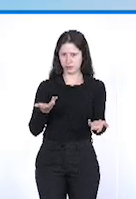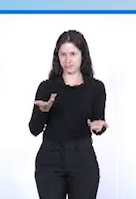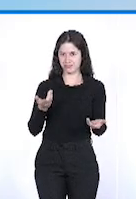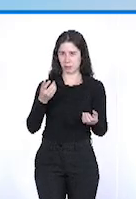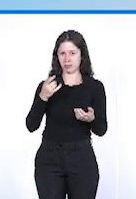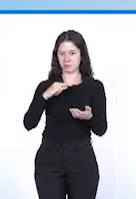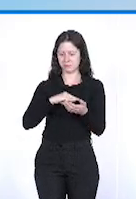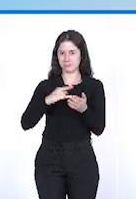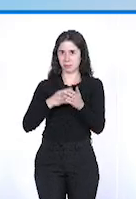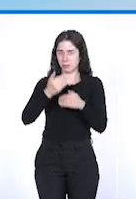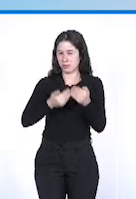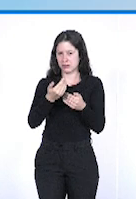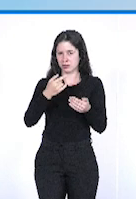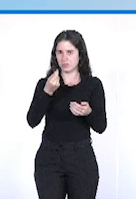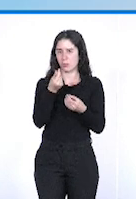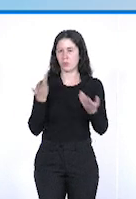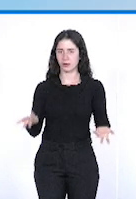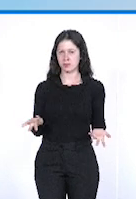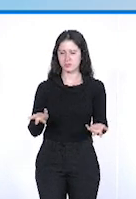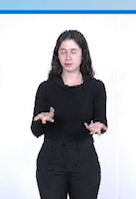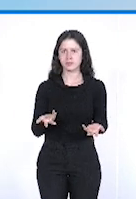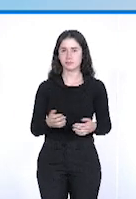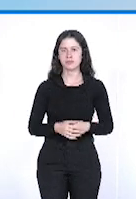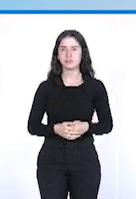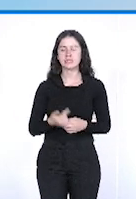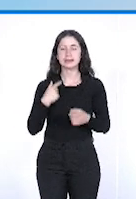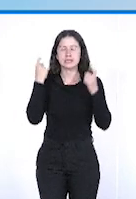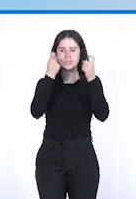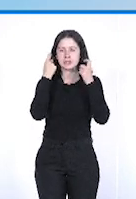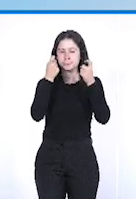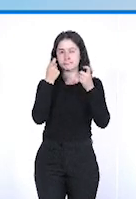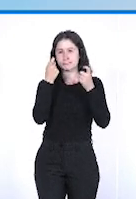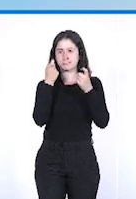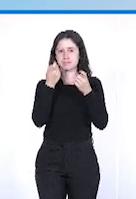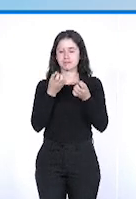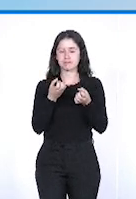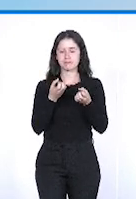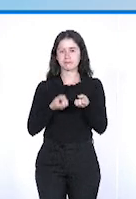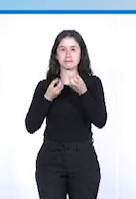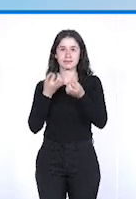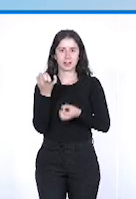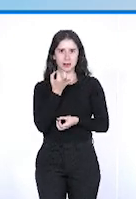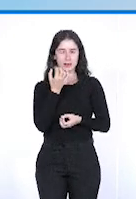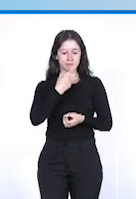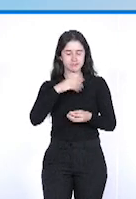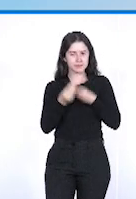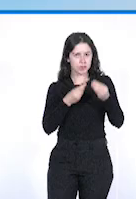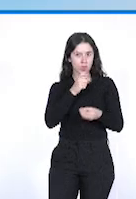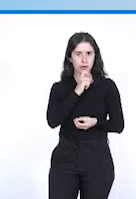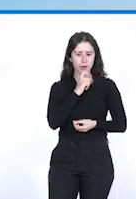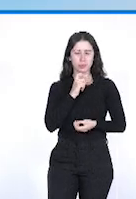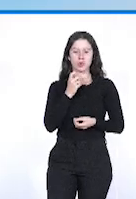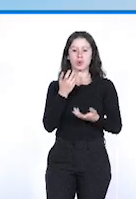esto que se está diciendo todas estas mejoras yo voy a intentar daros un poco claros cómo lo hemos hecho por qué